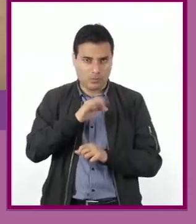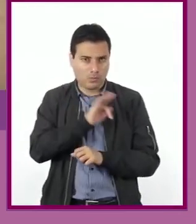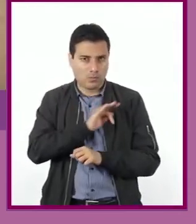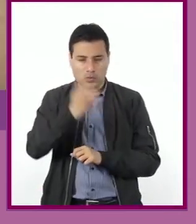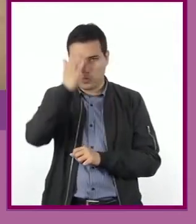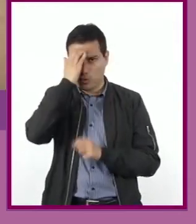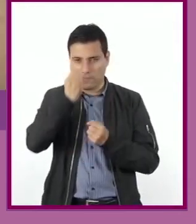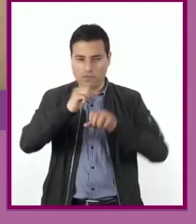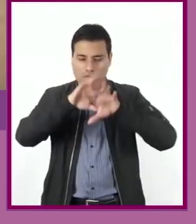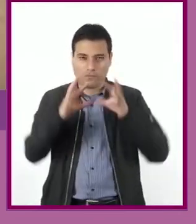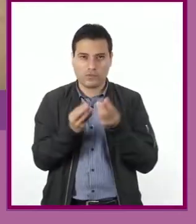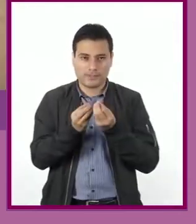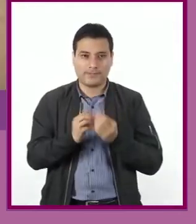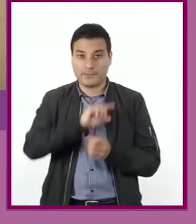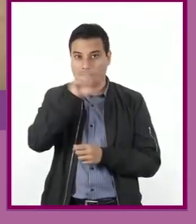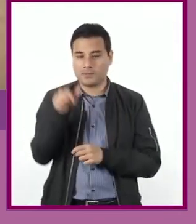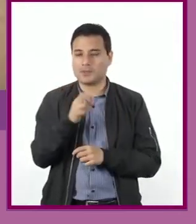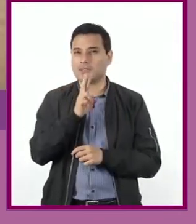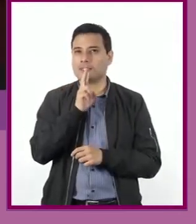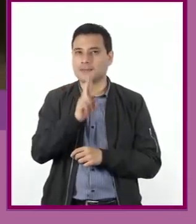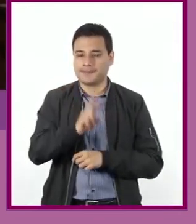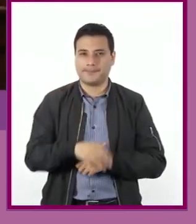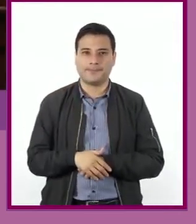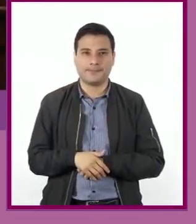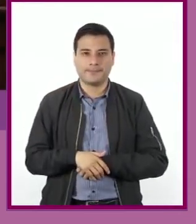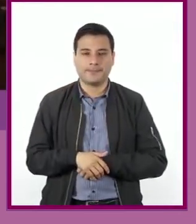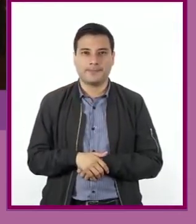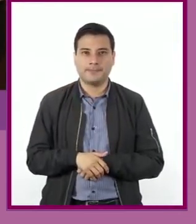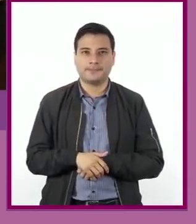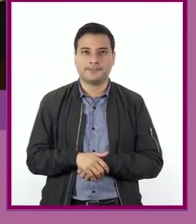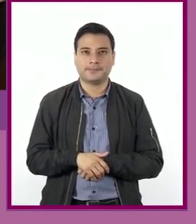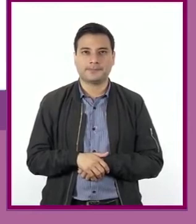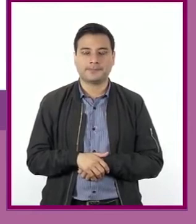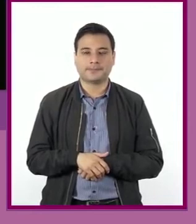fuerzas, sumándolas para obtener la fuerza resultante.